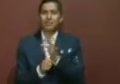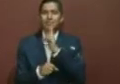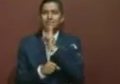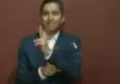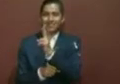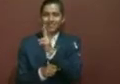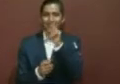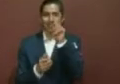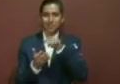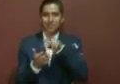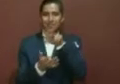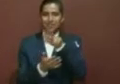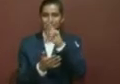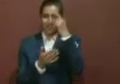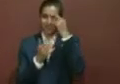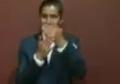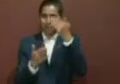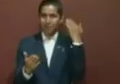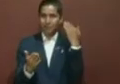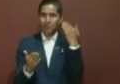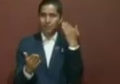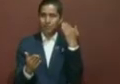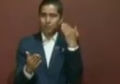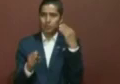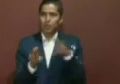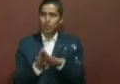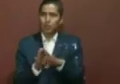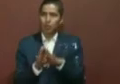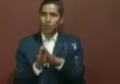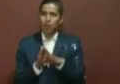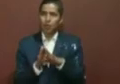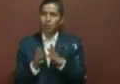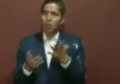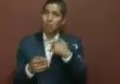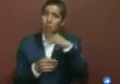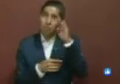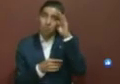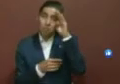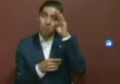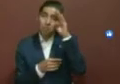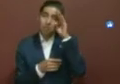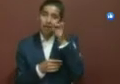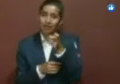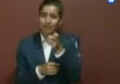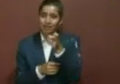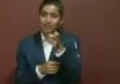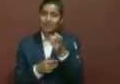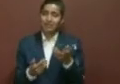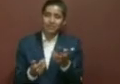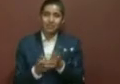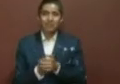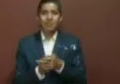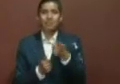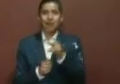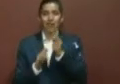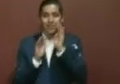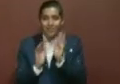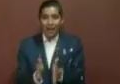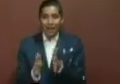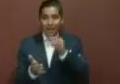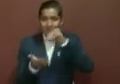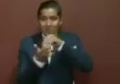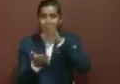18, pues, digamos, podría pensarse eso, pero no está escrito, no